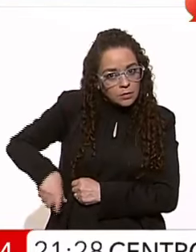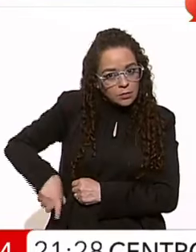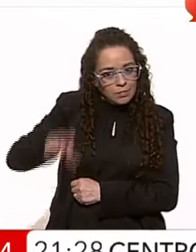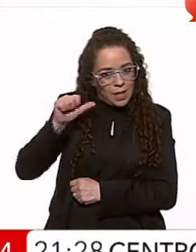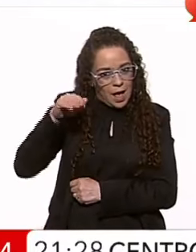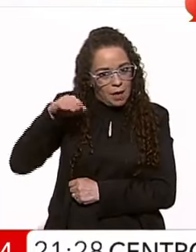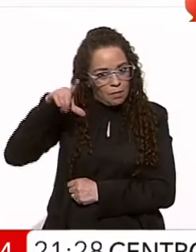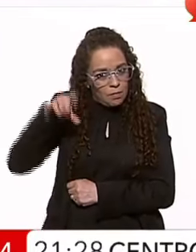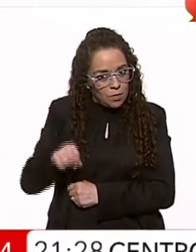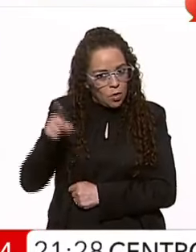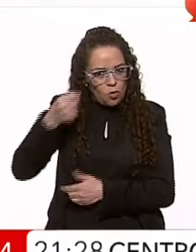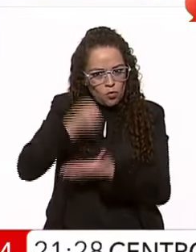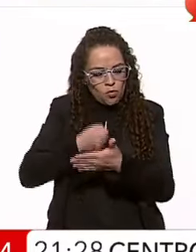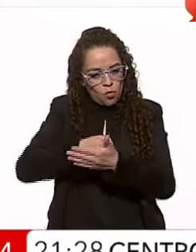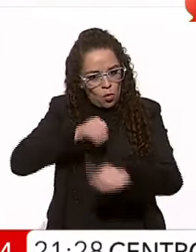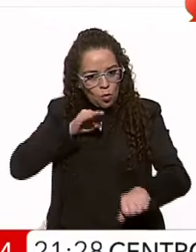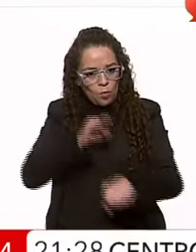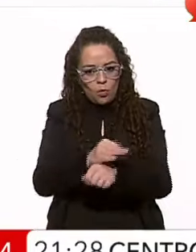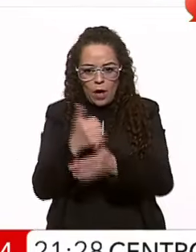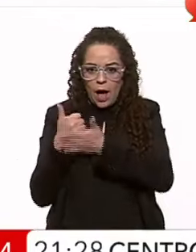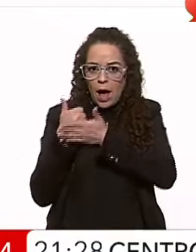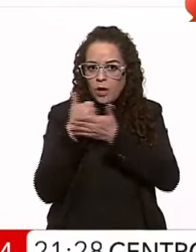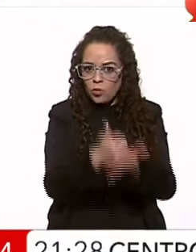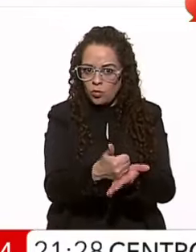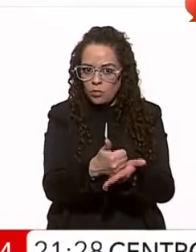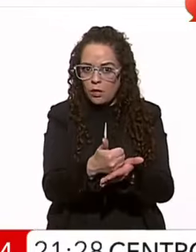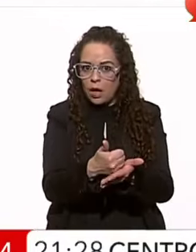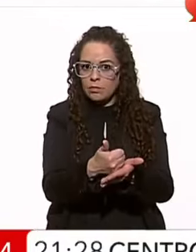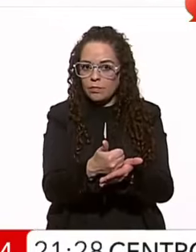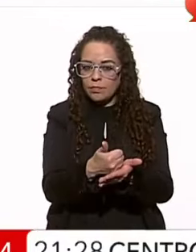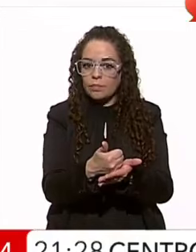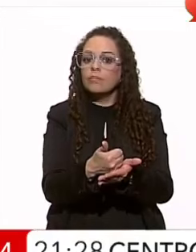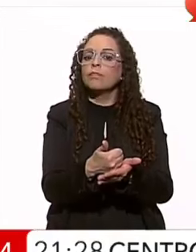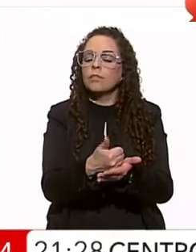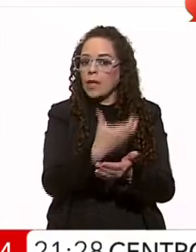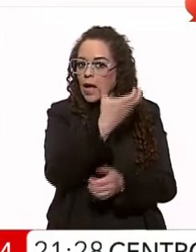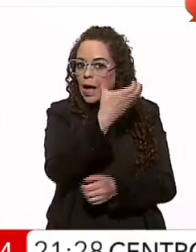Obrador, donde la pobreza extrema en el campo por ingresos se redujo en más de 18%.